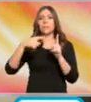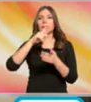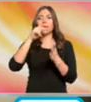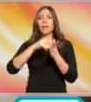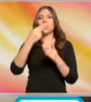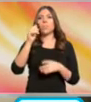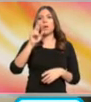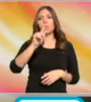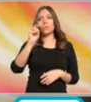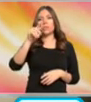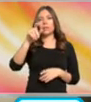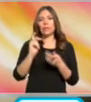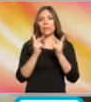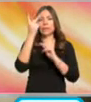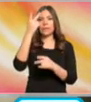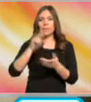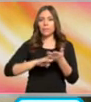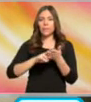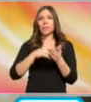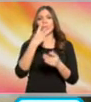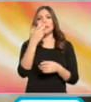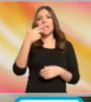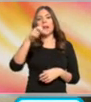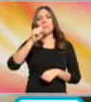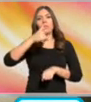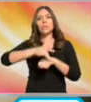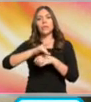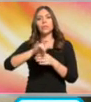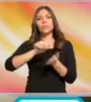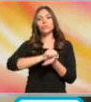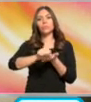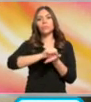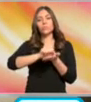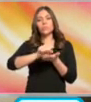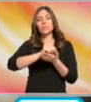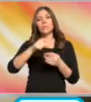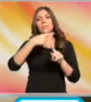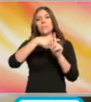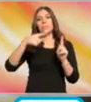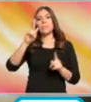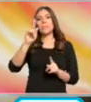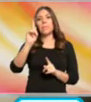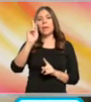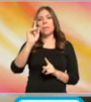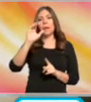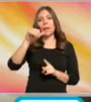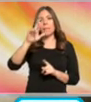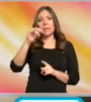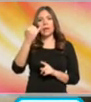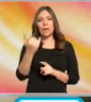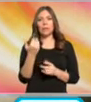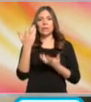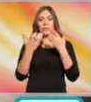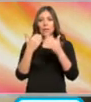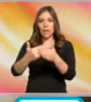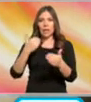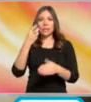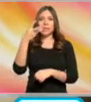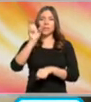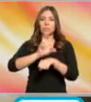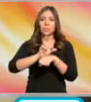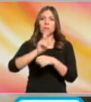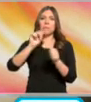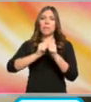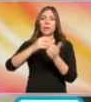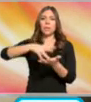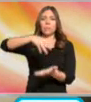de guauzontles, 400 gramos de queso manchego rallado, medio kilo de papa cambray previamente cocida, 3 huevos, pan